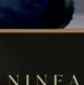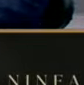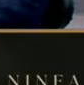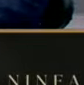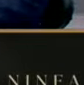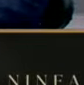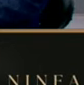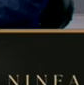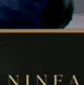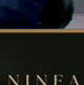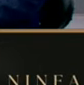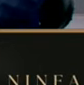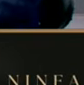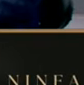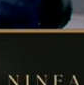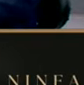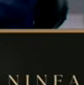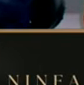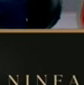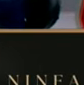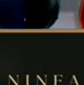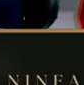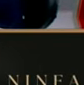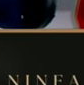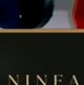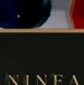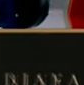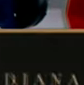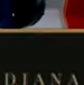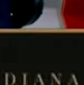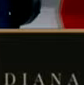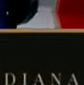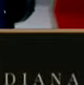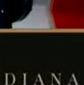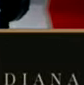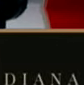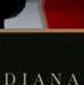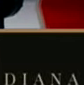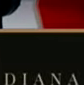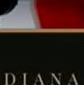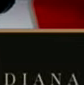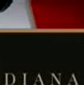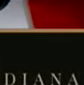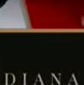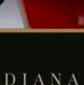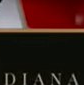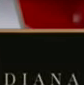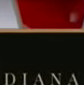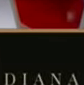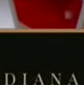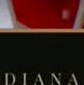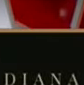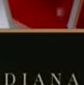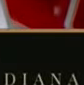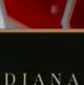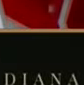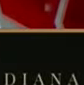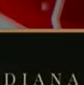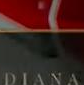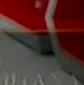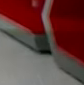Amigos, llegamos al final. Gracias por su compañía. Cuídense mucho. Chao, Miriam. Que te vaya muy bien. Nos vemos mañana contigo. Exacto. Y enseguida aquí en vivo.